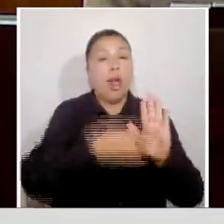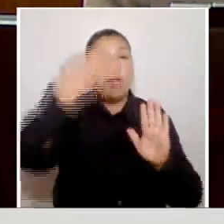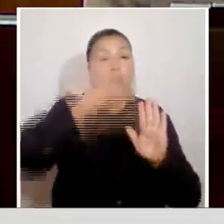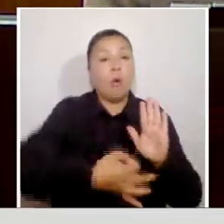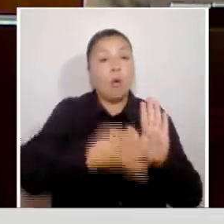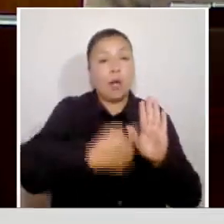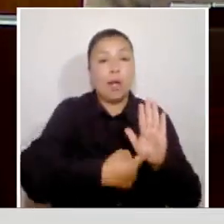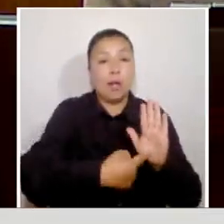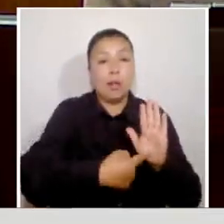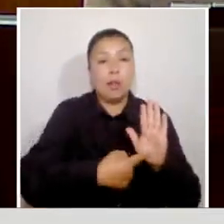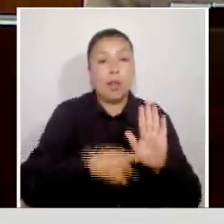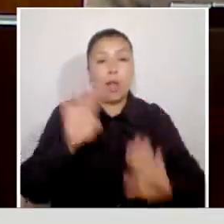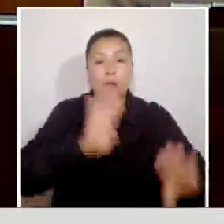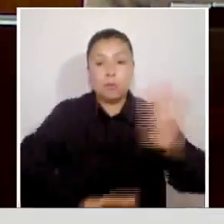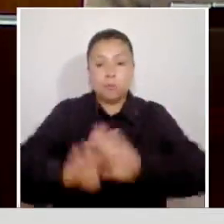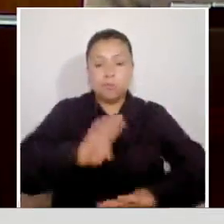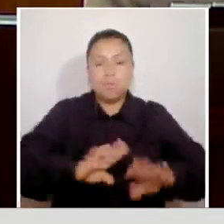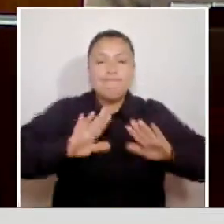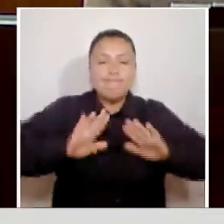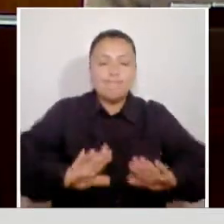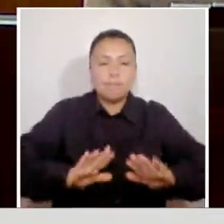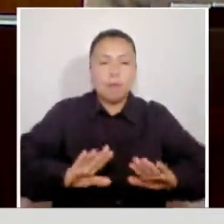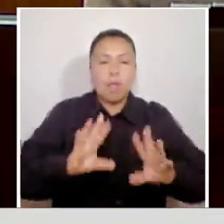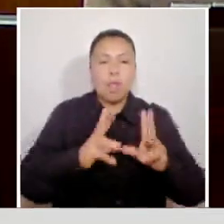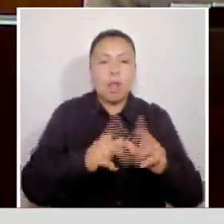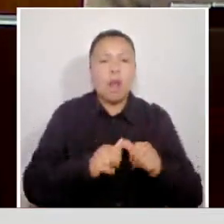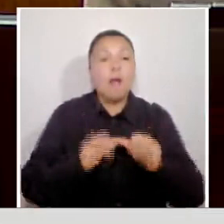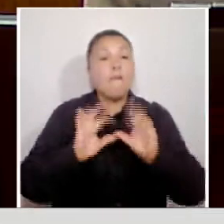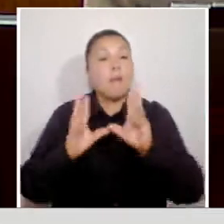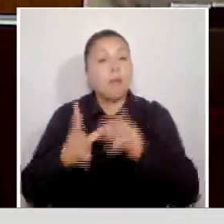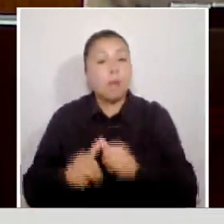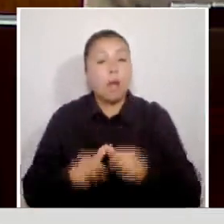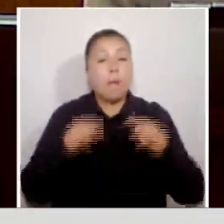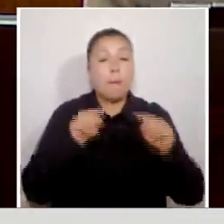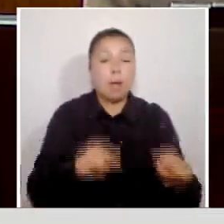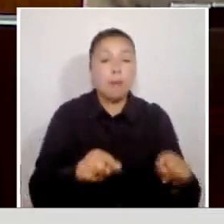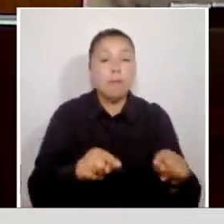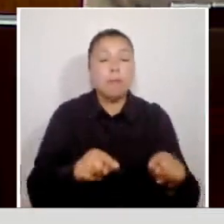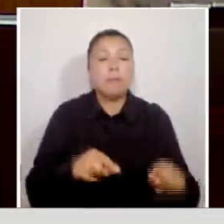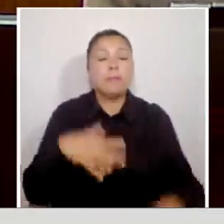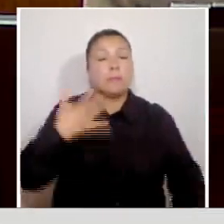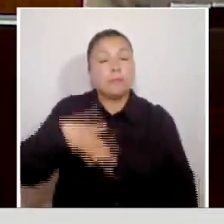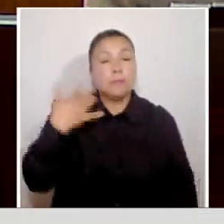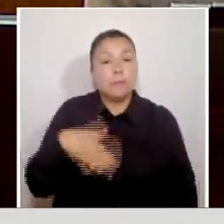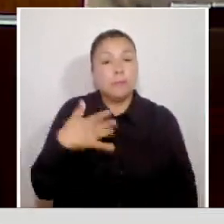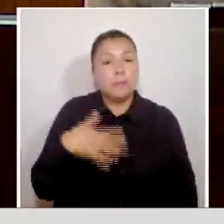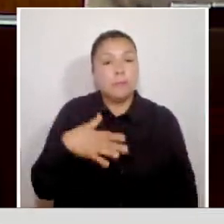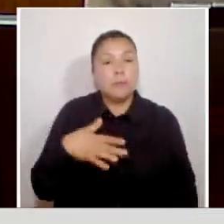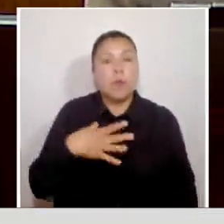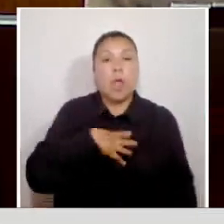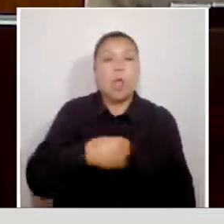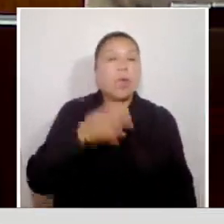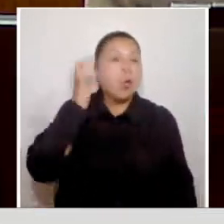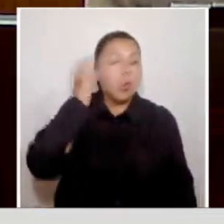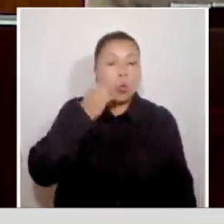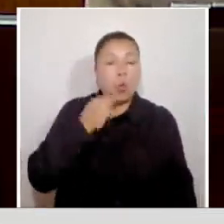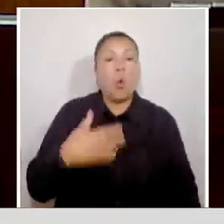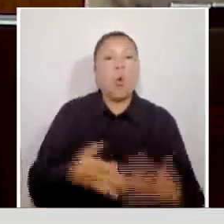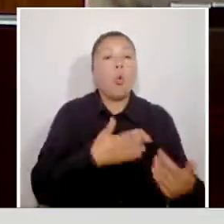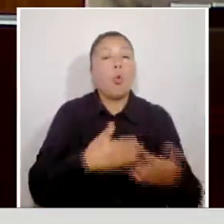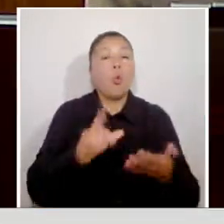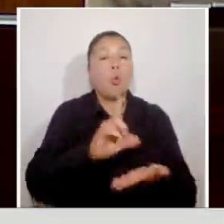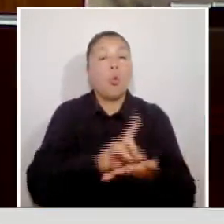tutelar la estabilidad de la familia y para ello Es indispensable que los hijos tengan un medio donde ambos